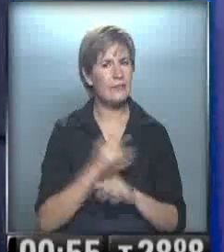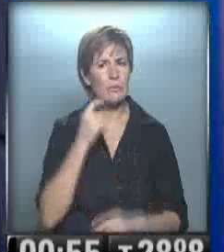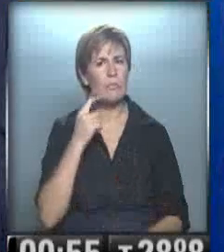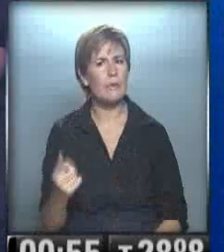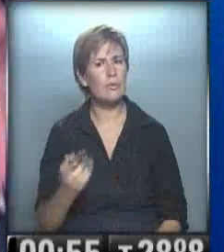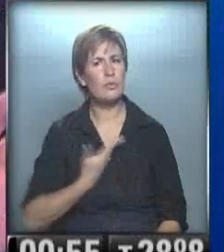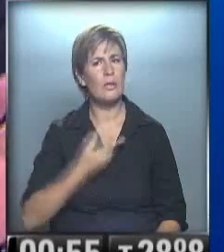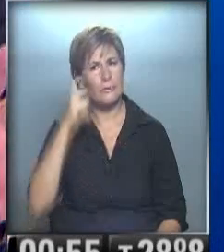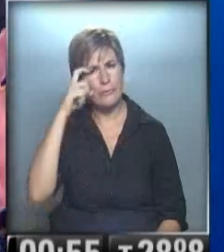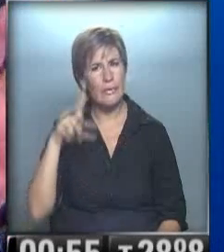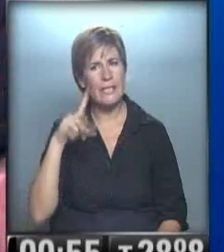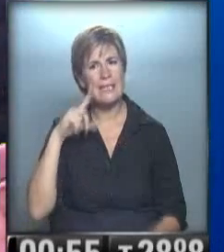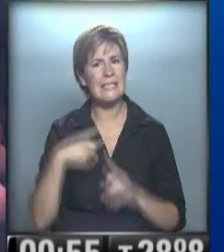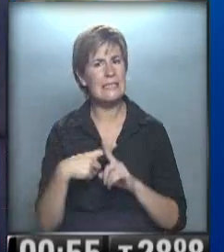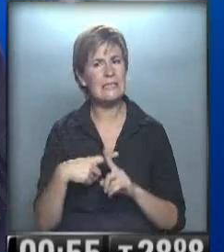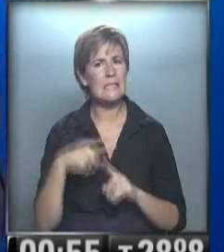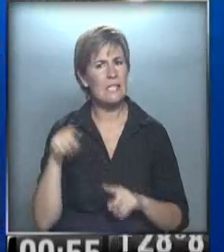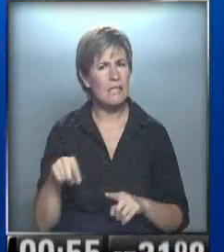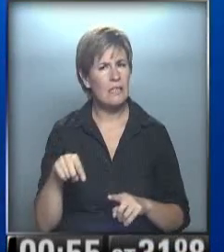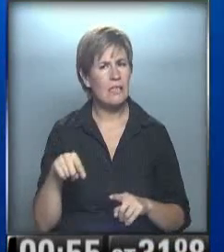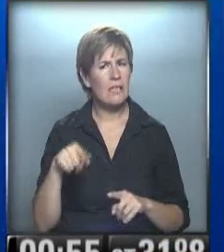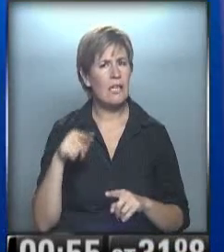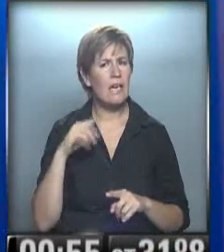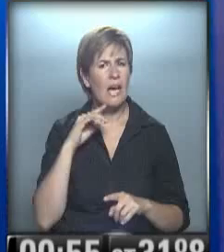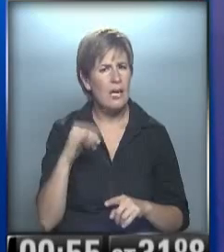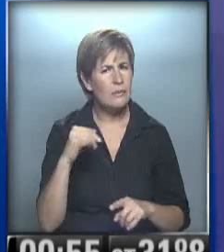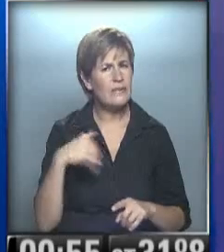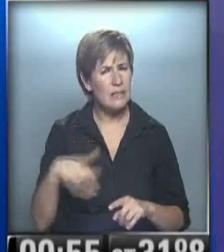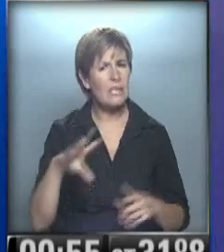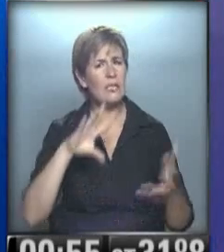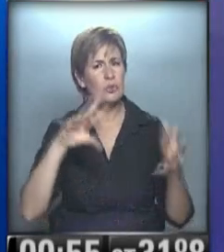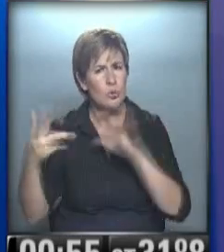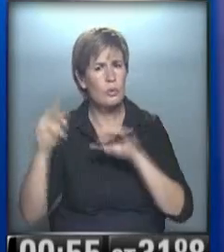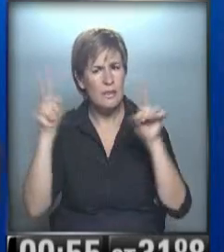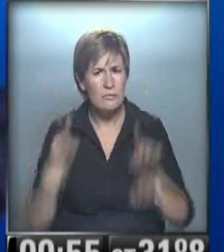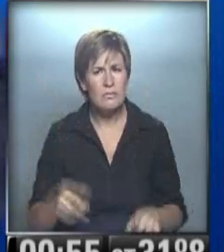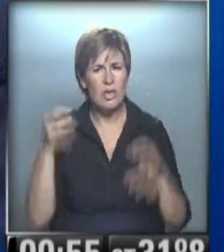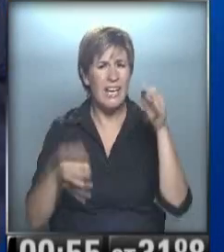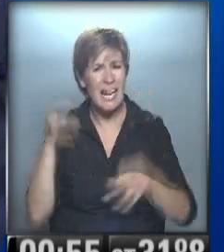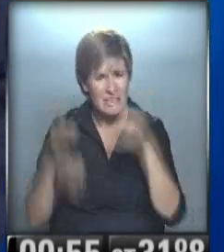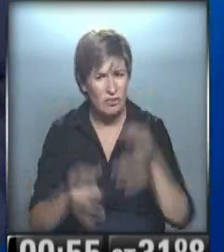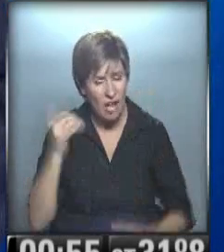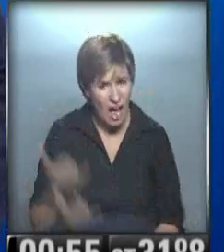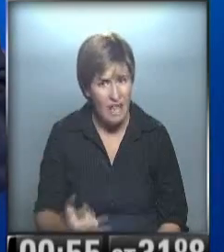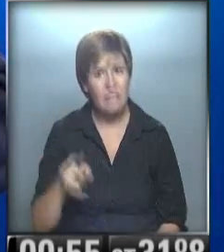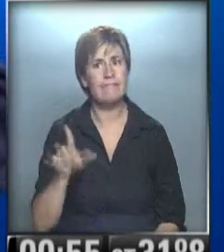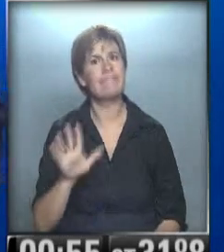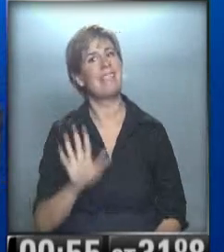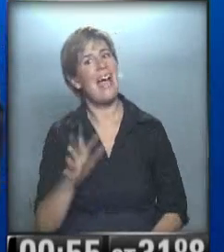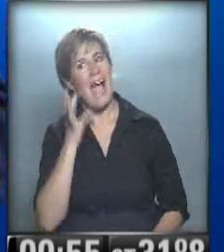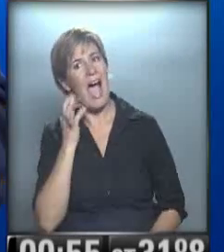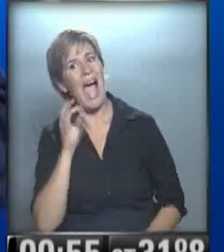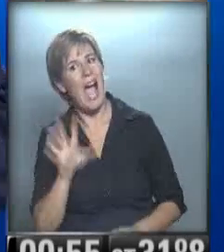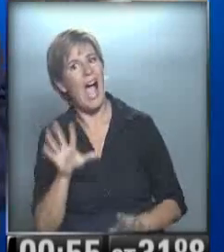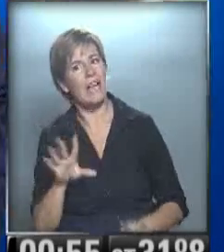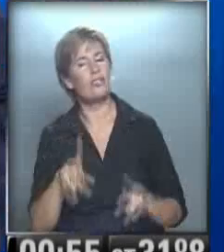martes anunciaron tormentas y granizo. Félix, sí. ¿Hay algo de eso? ¿Me lo vas a decir en el segundo bloque? Algo va a haber. En la semana va a venir medio complicadito,